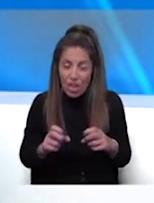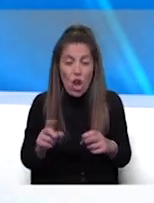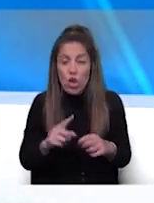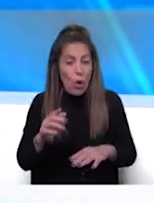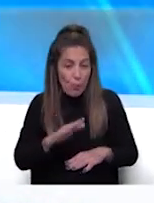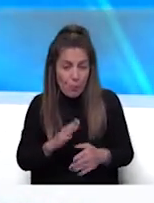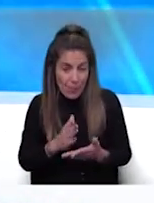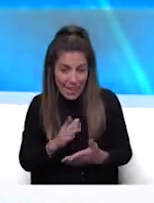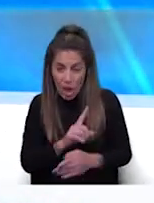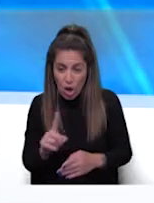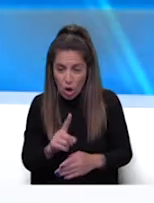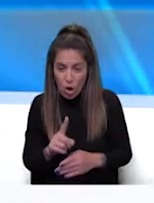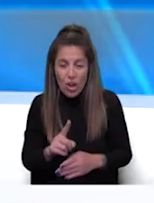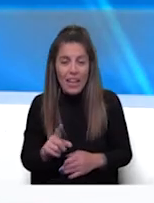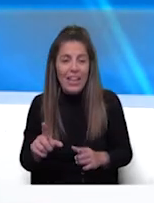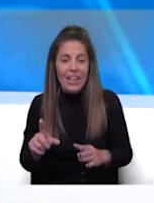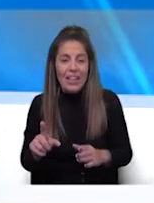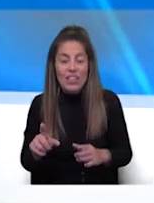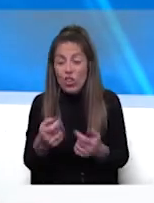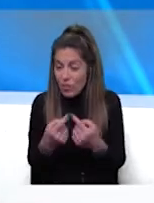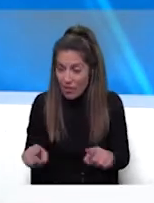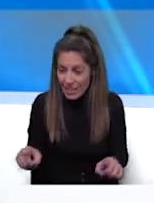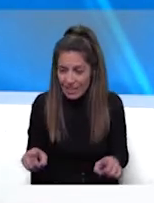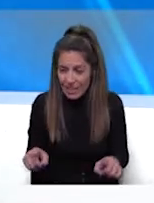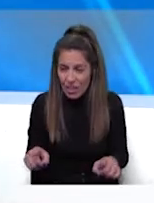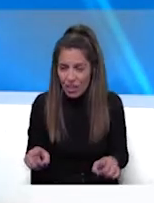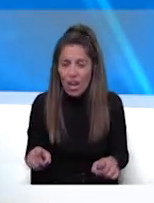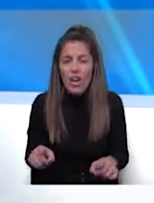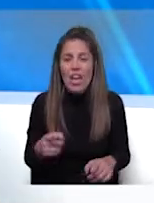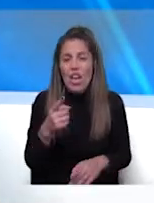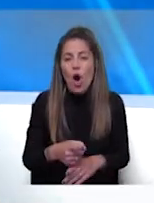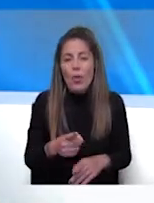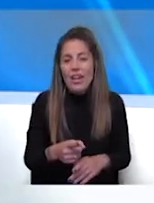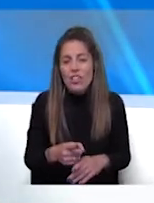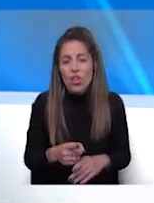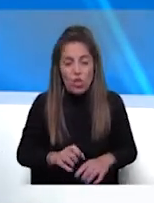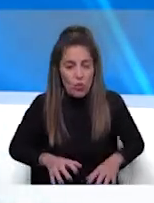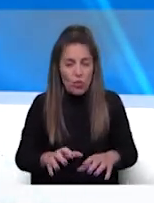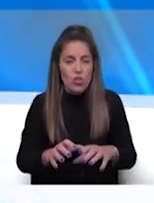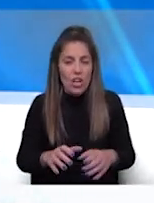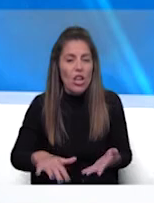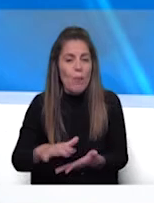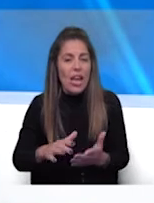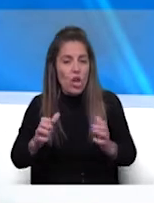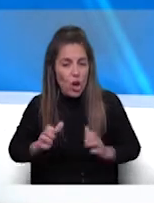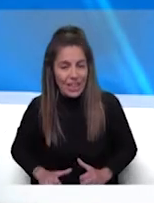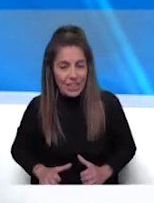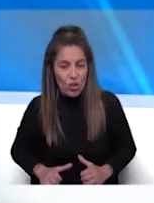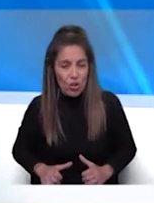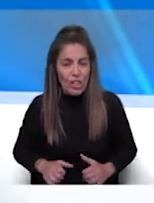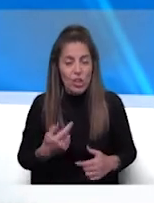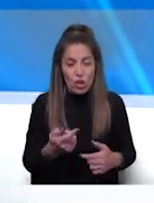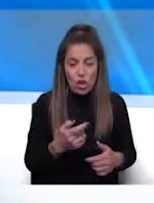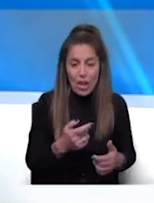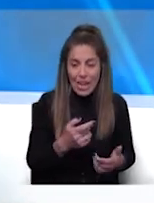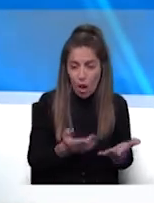penal, sino en el otro plano, que la ley dice son planos distintos. Las obligaciones de un funcionario en el plano funcional y ético, y lo penal. En el plano